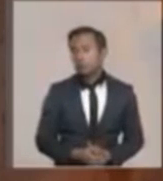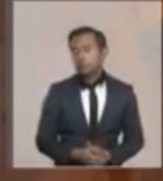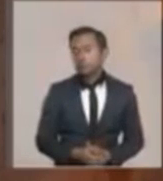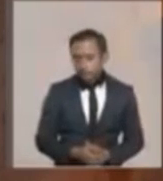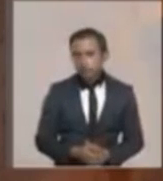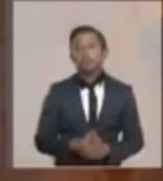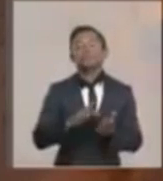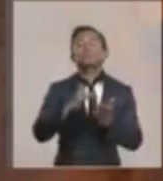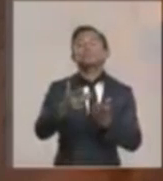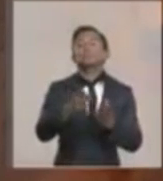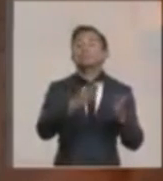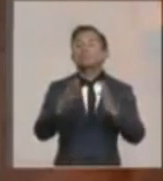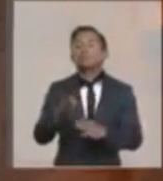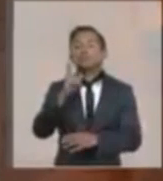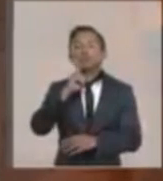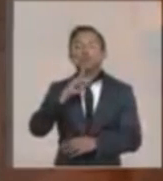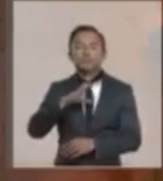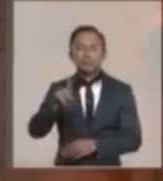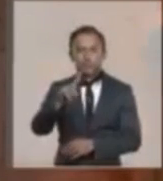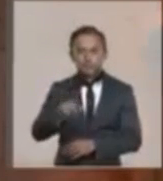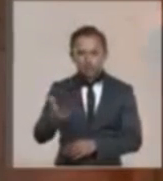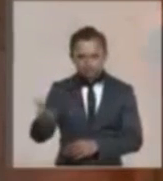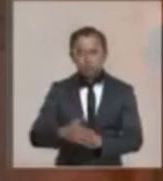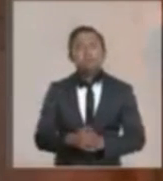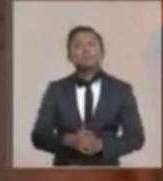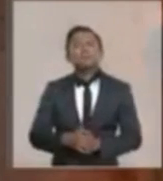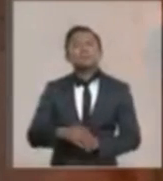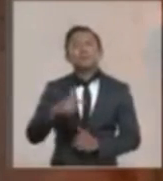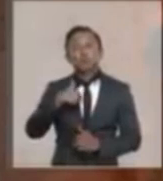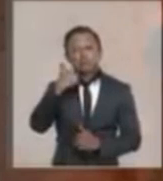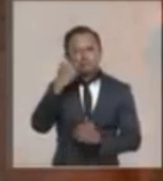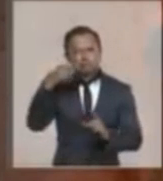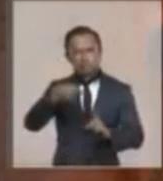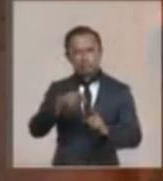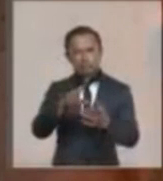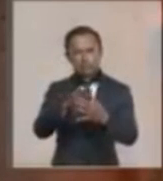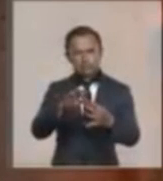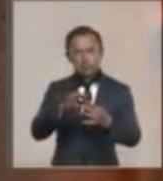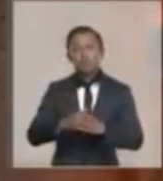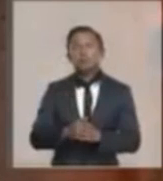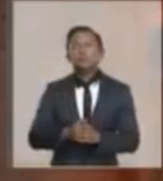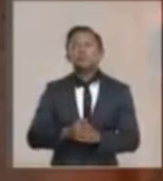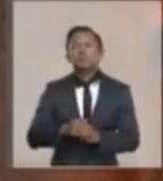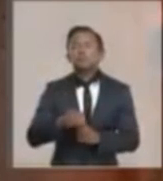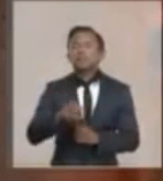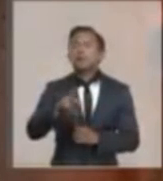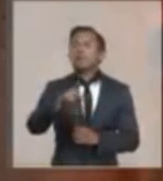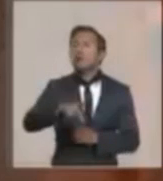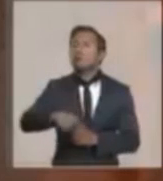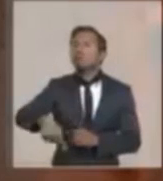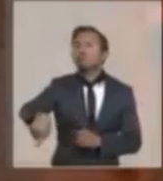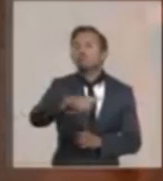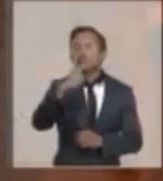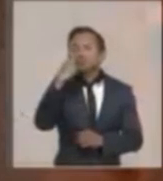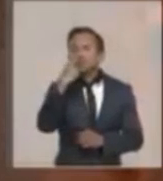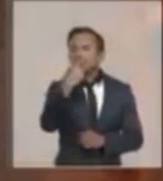yo nada más quería señalar, pues, la democracia también tiene que ver con la igualdad de